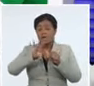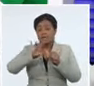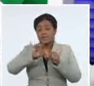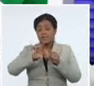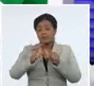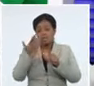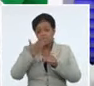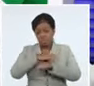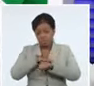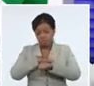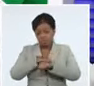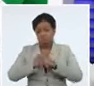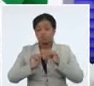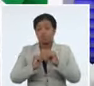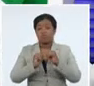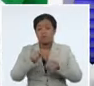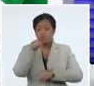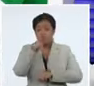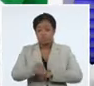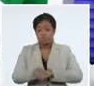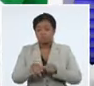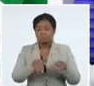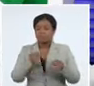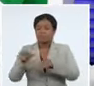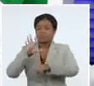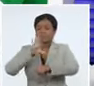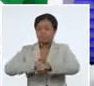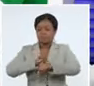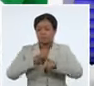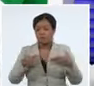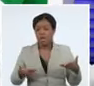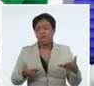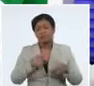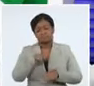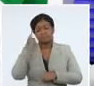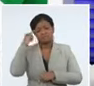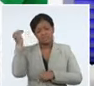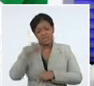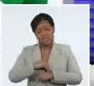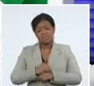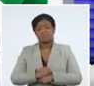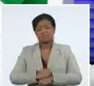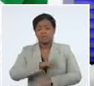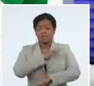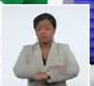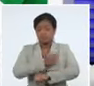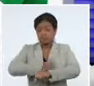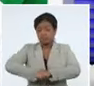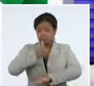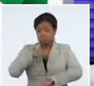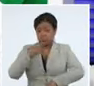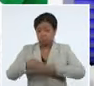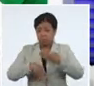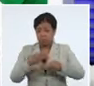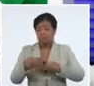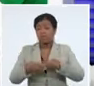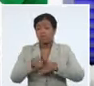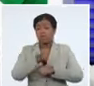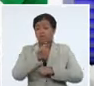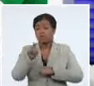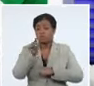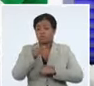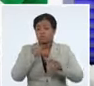que informamos hoy, y las comorbilidades las ya conocidas. La hipertensión arterial en 11 de los 14